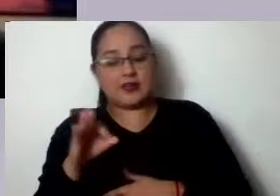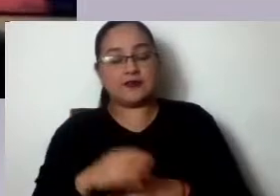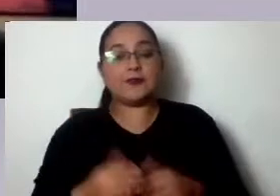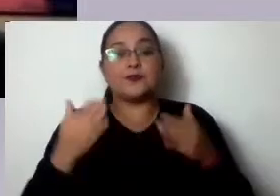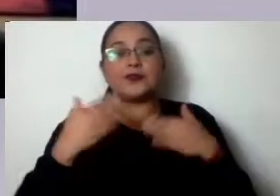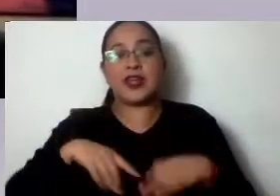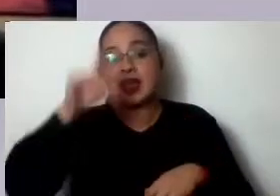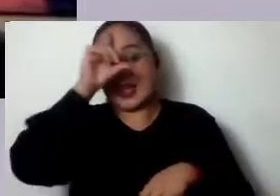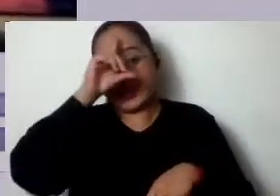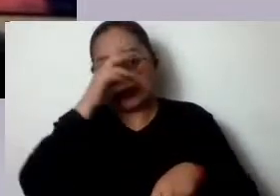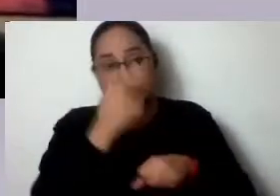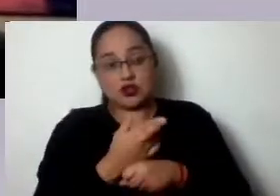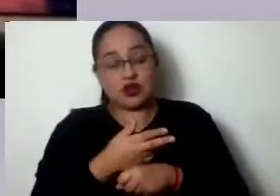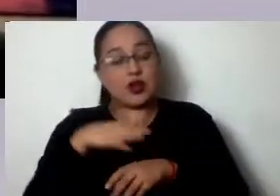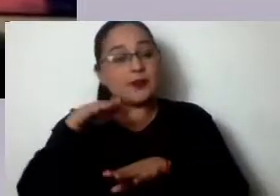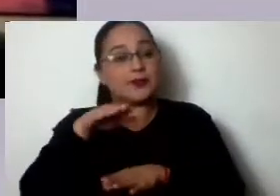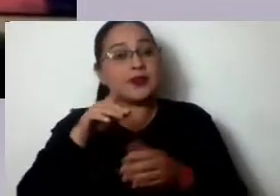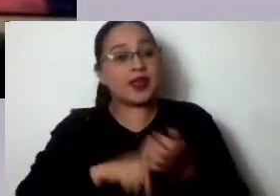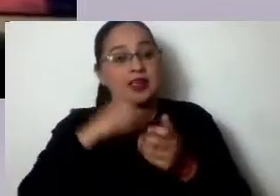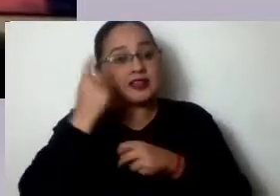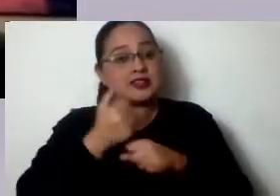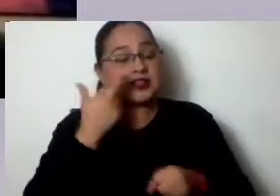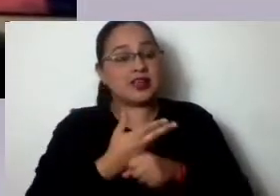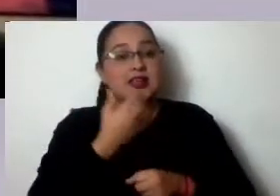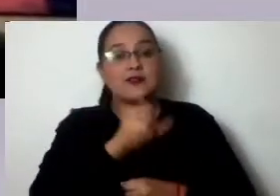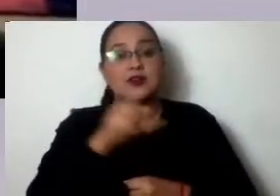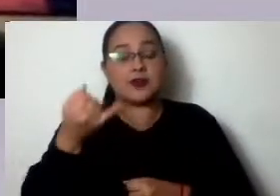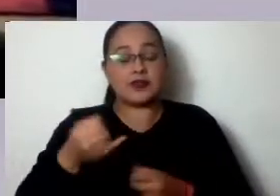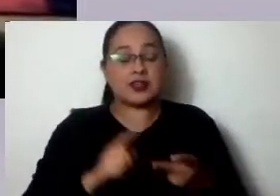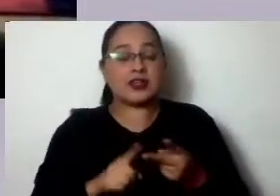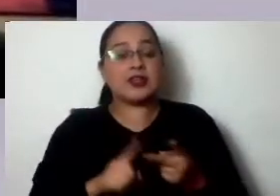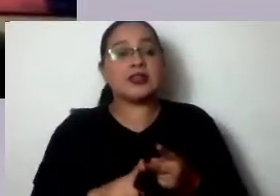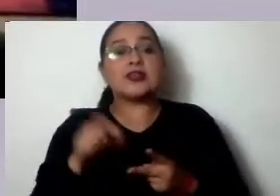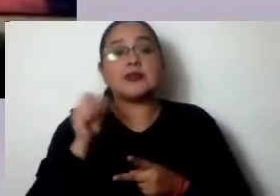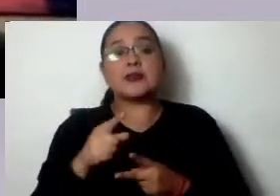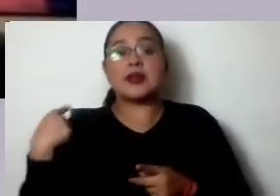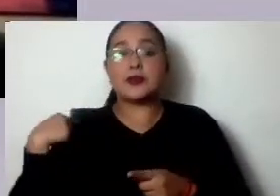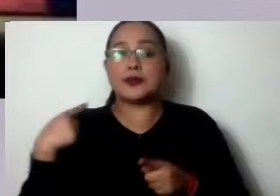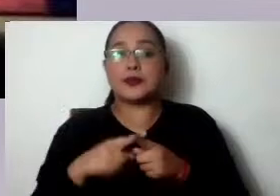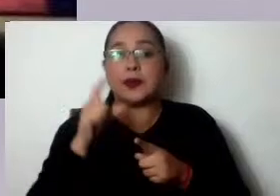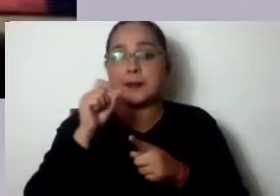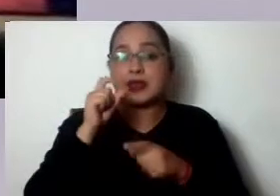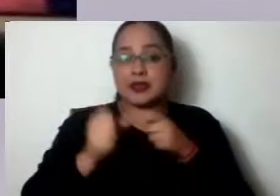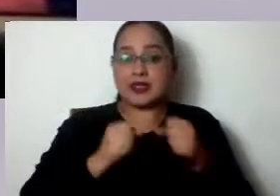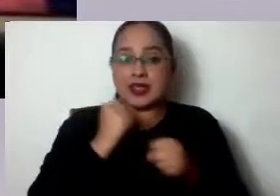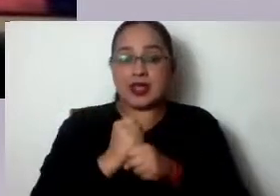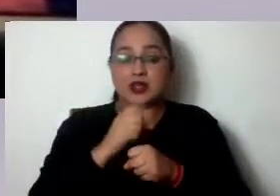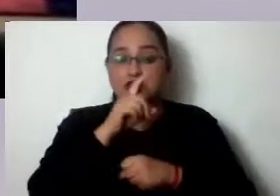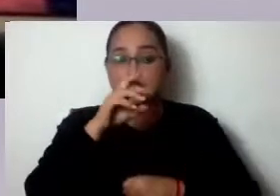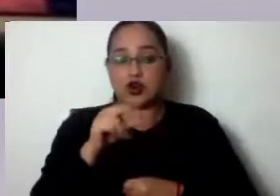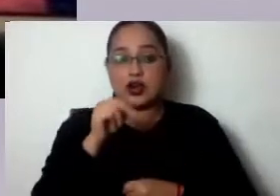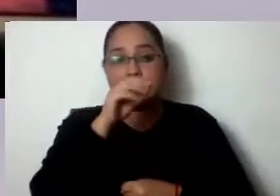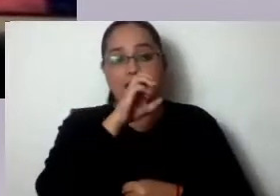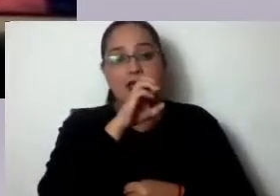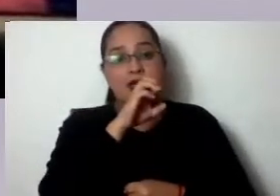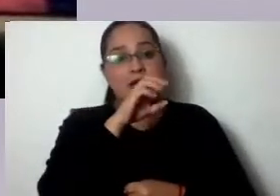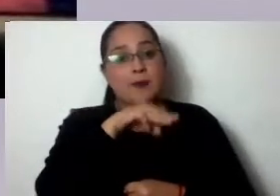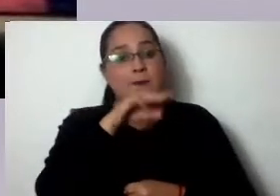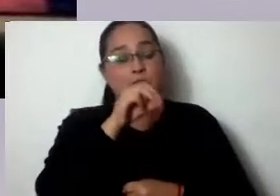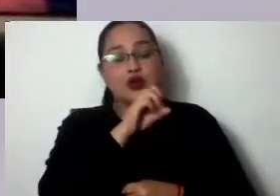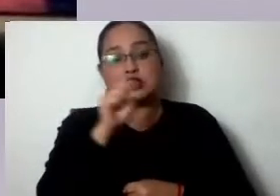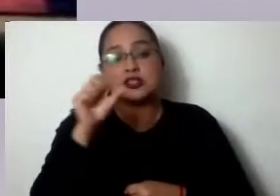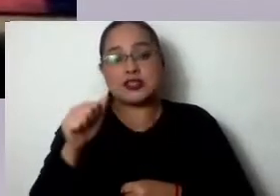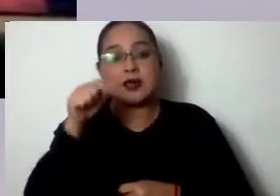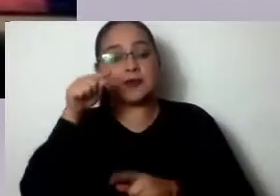jurídica de la secretaria general el informal pero entre los últimos 20 años la doctor escribe el montón se ha desempeñado en el